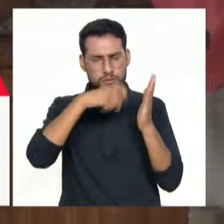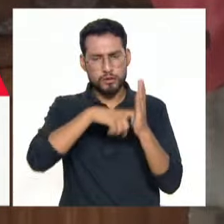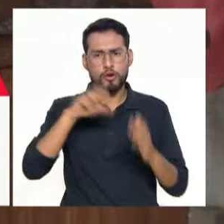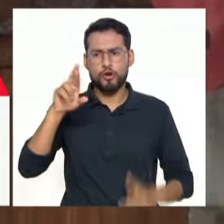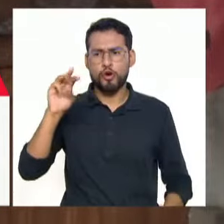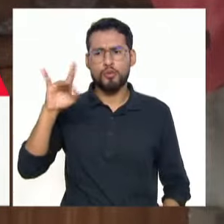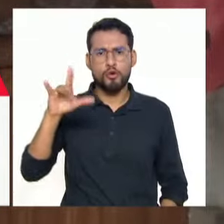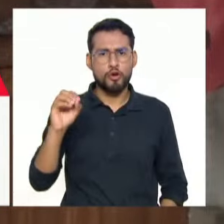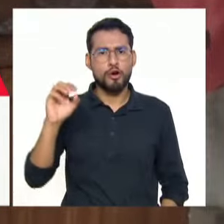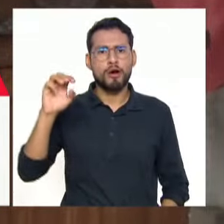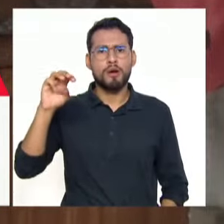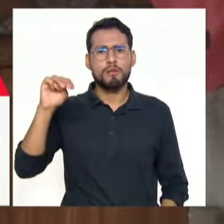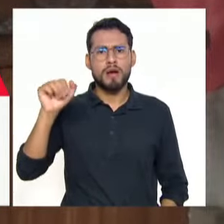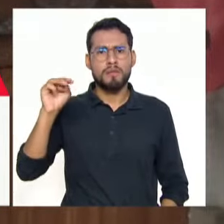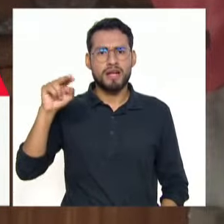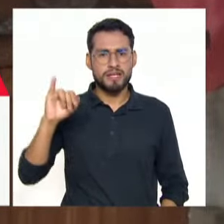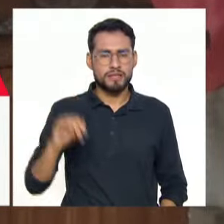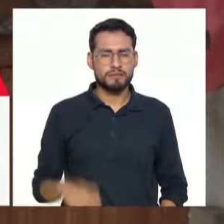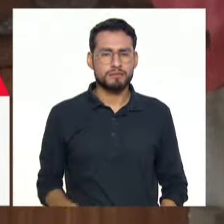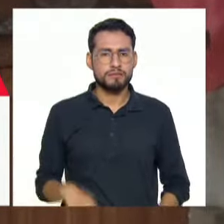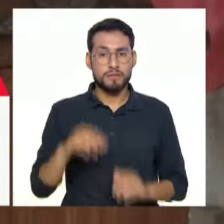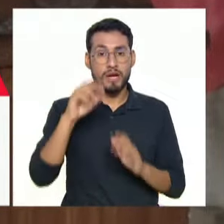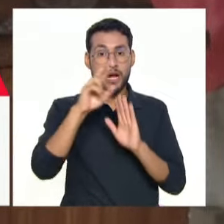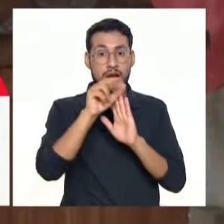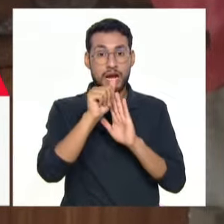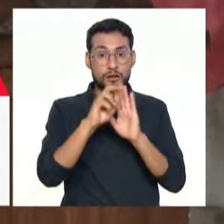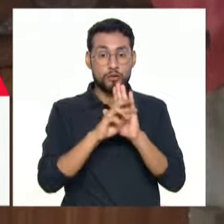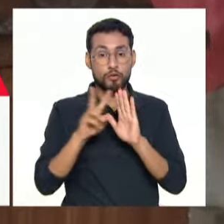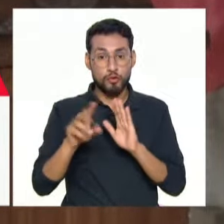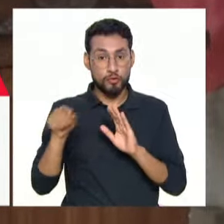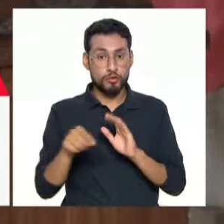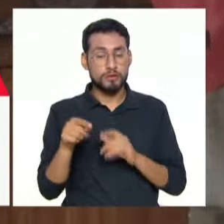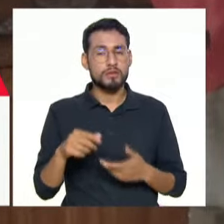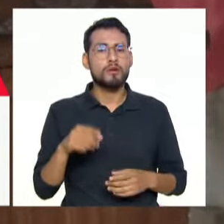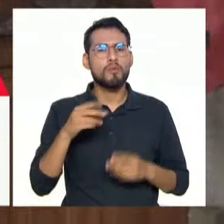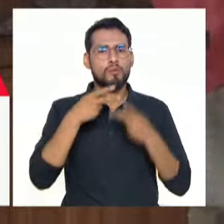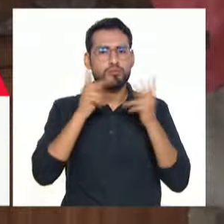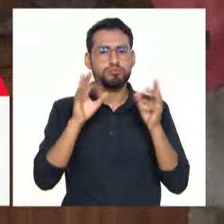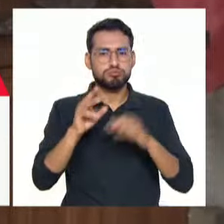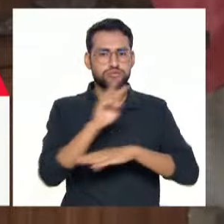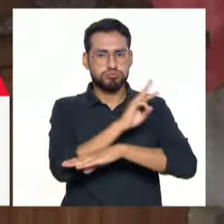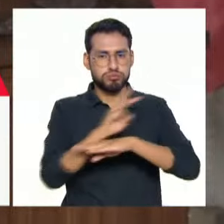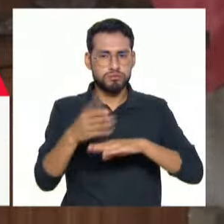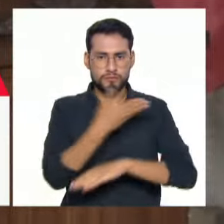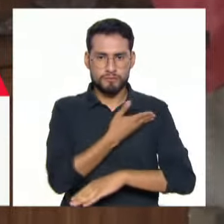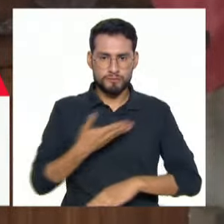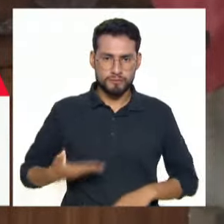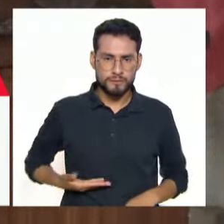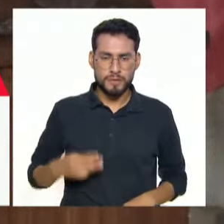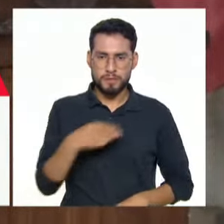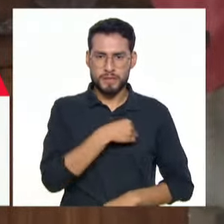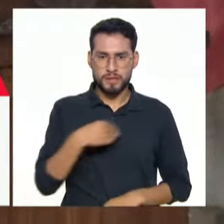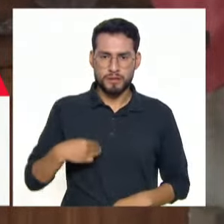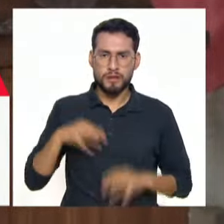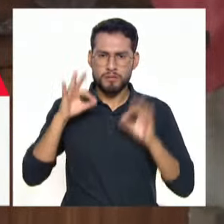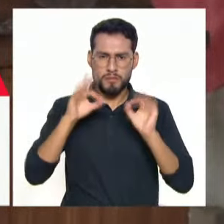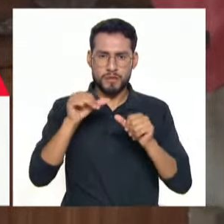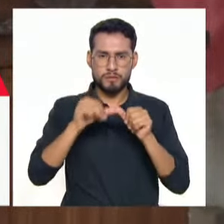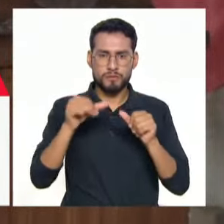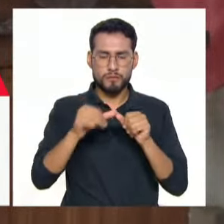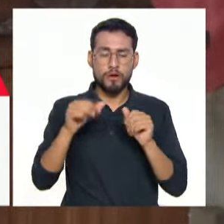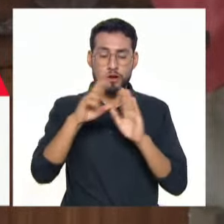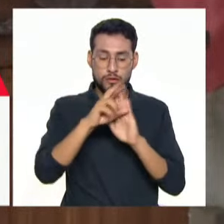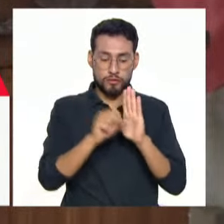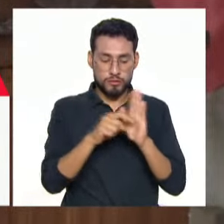Mucho Mamani. Artículo 2. La declaración jurada del ministro nombrado es publicada en la página web de la Presidencia del Consejo de Ministros en la misma fecha